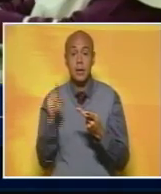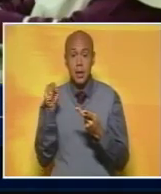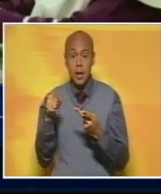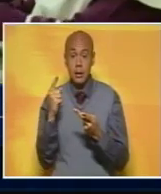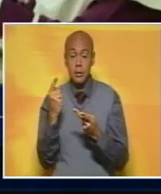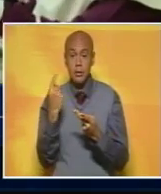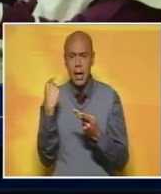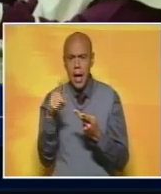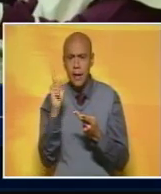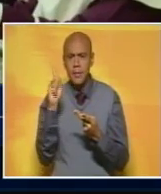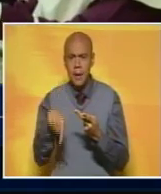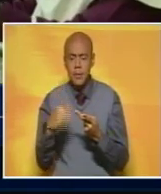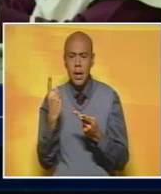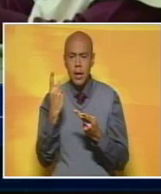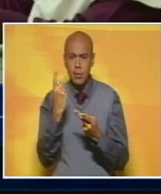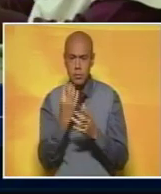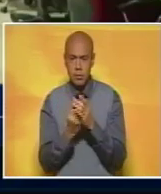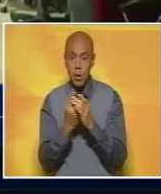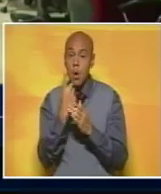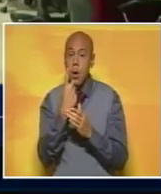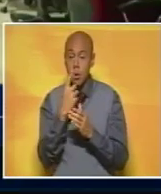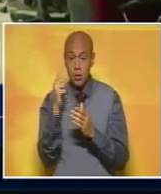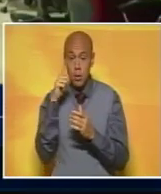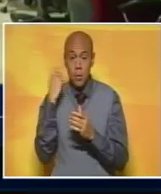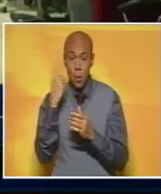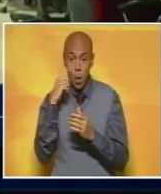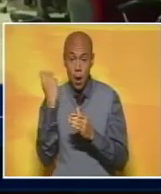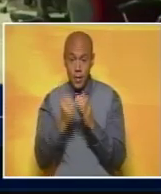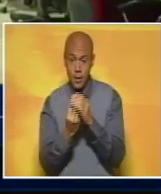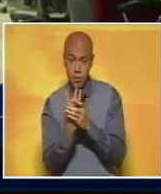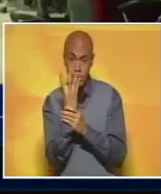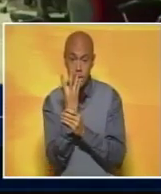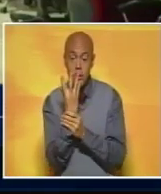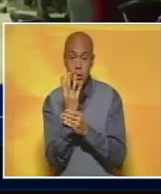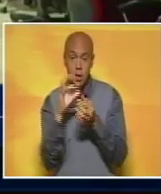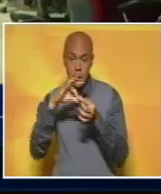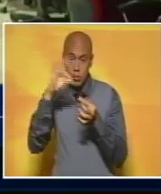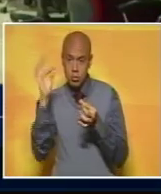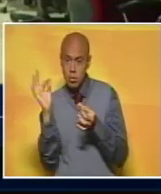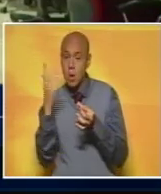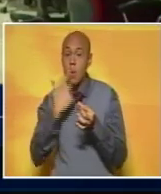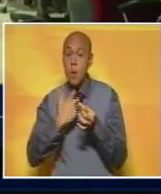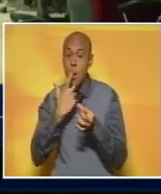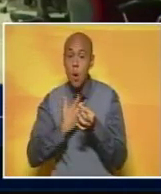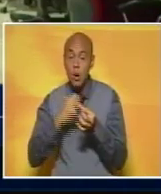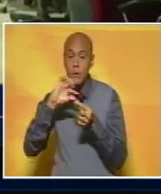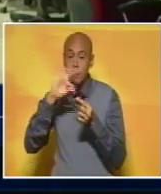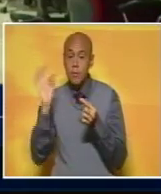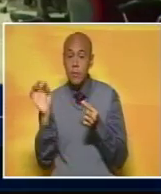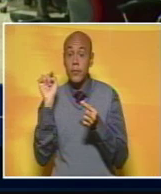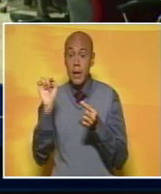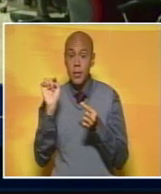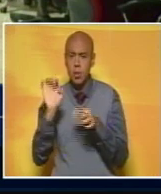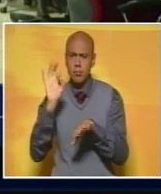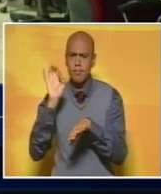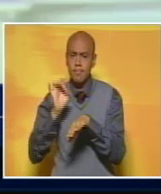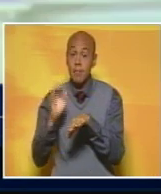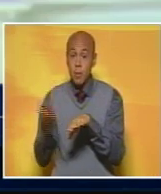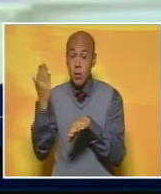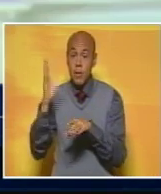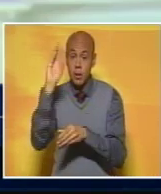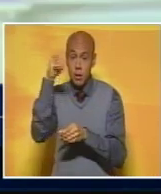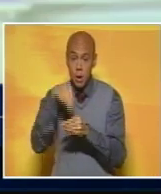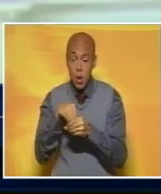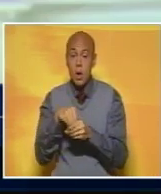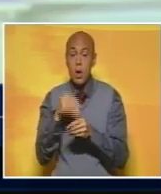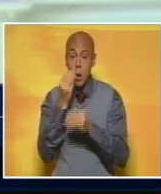especia carmesí, derivada de la flor morada Crocus sativus, ha sido durante mucho tiempo un ingrediente clave en los alimentos